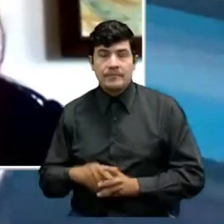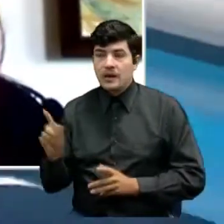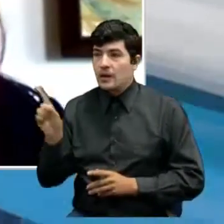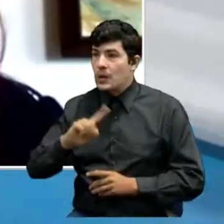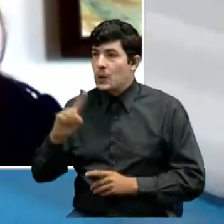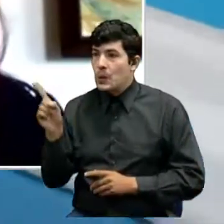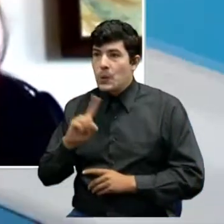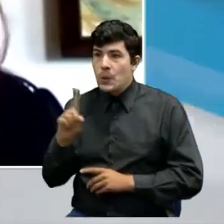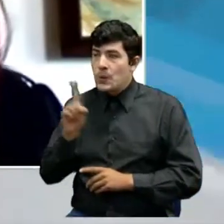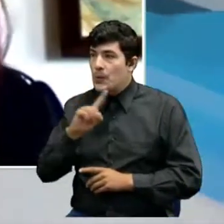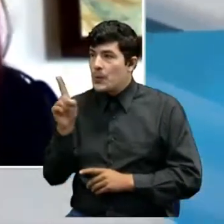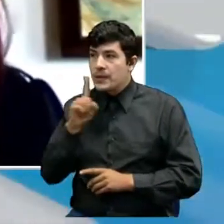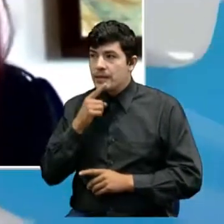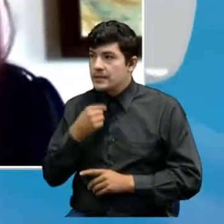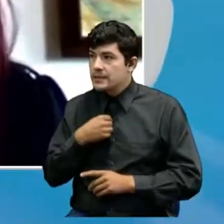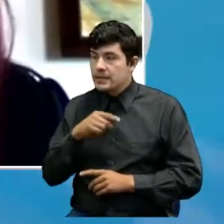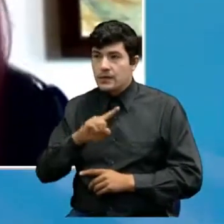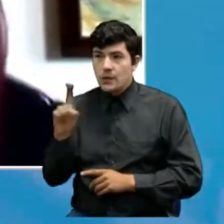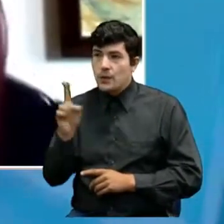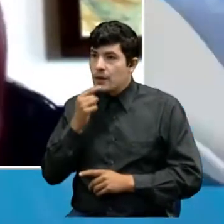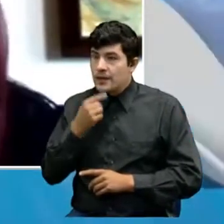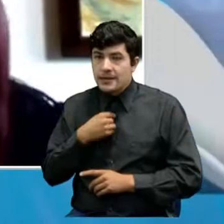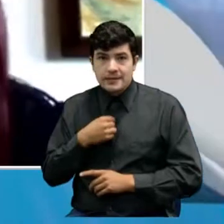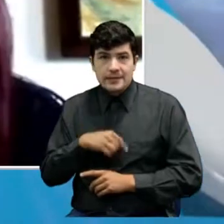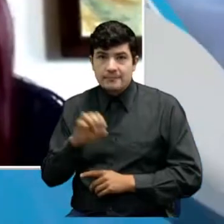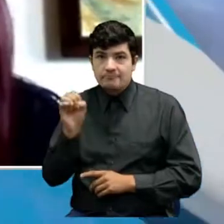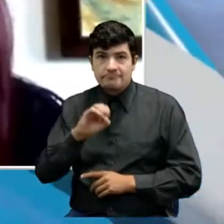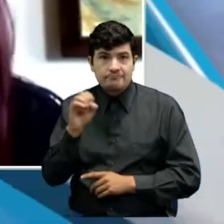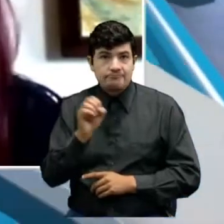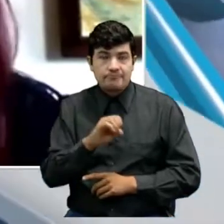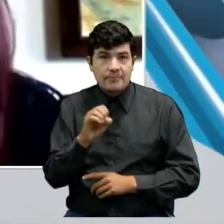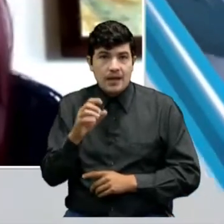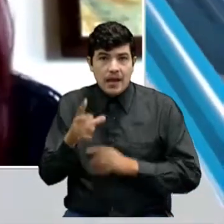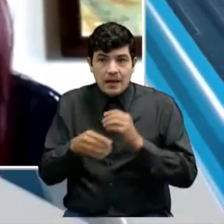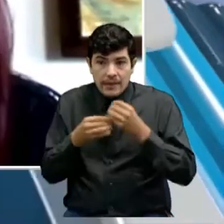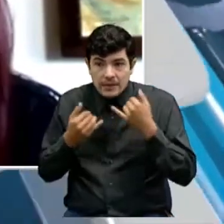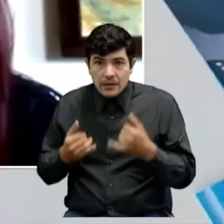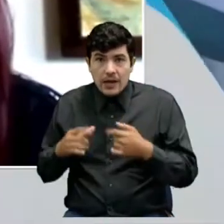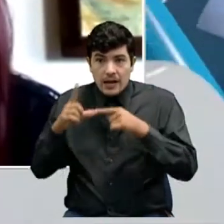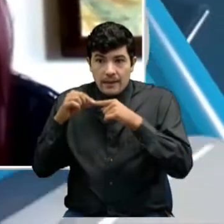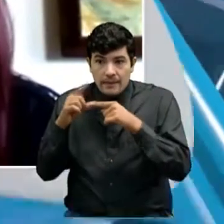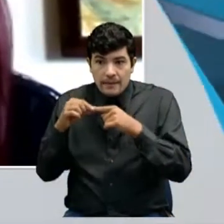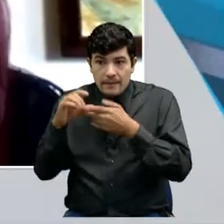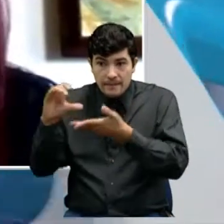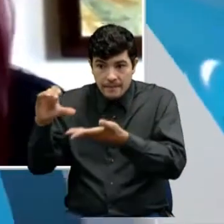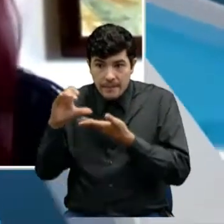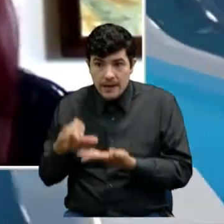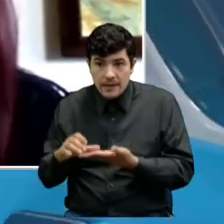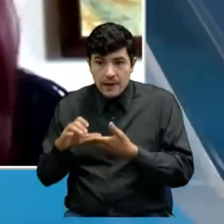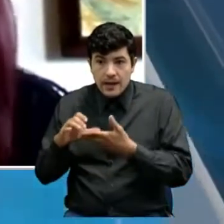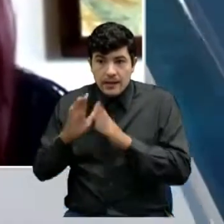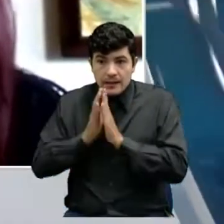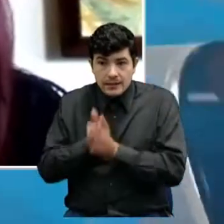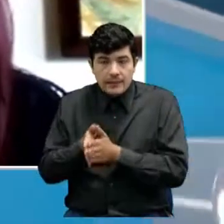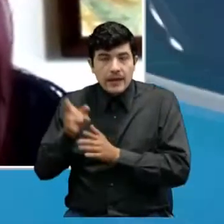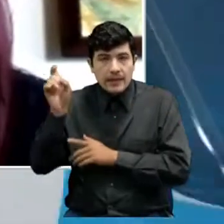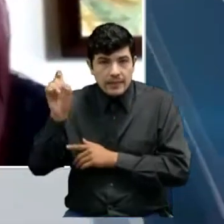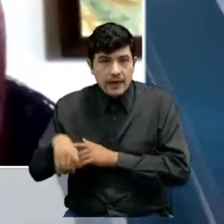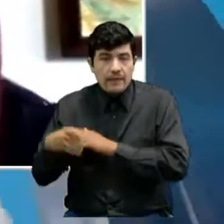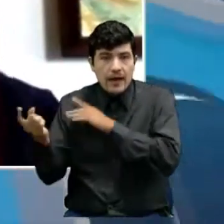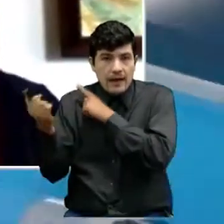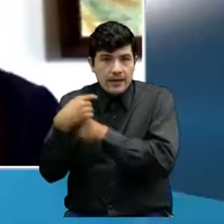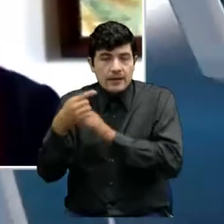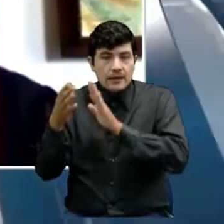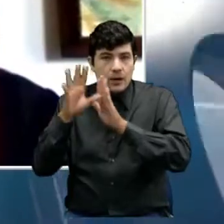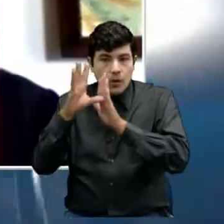No hay en estricto sentido. La prima de diciembre debe pagarse como lo indica nuestro Código Sustantivo